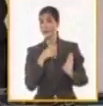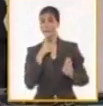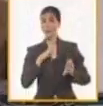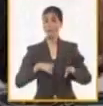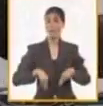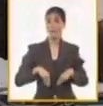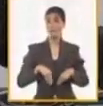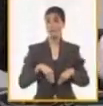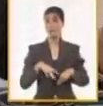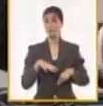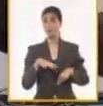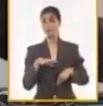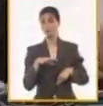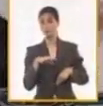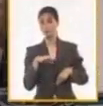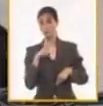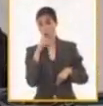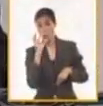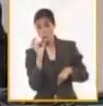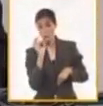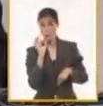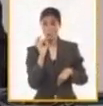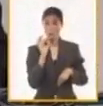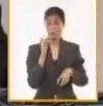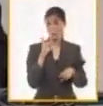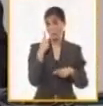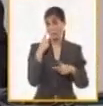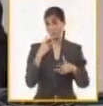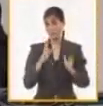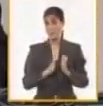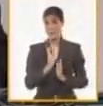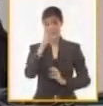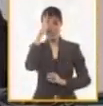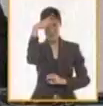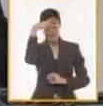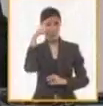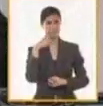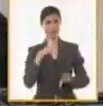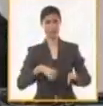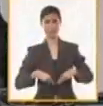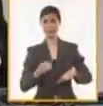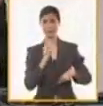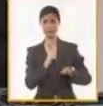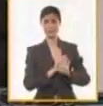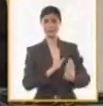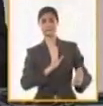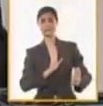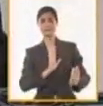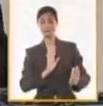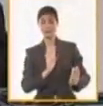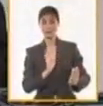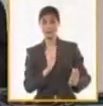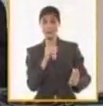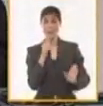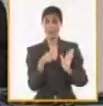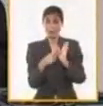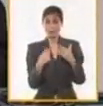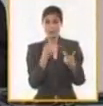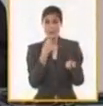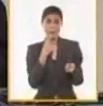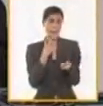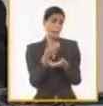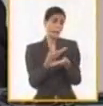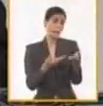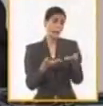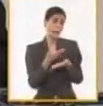Trump. Pero Trump los menospreció, evidentemente, y solamente aceptó conversar algo con Zelensky, y